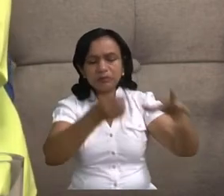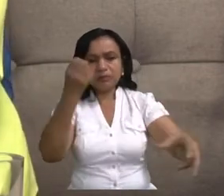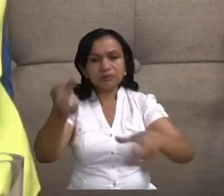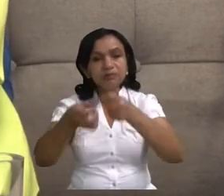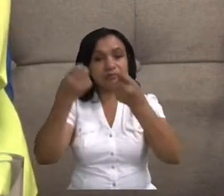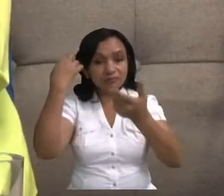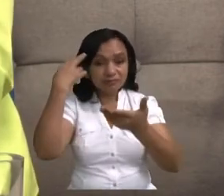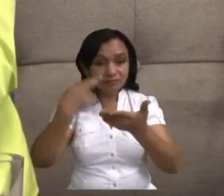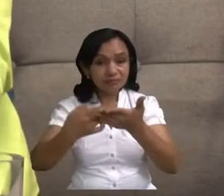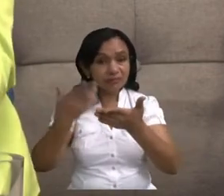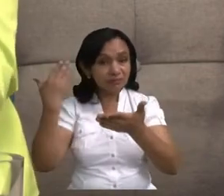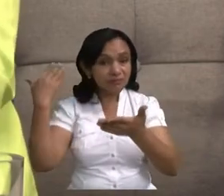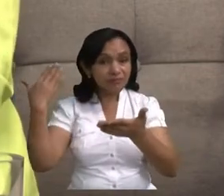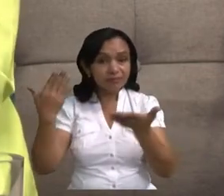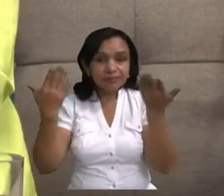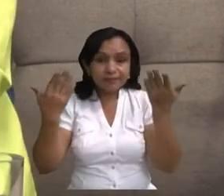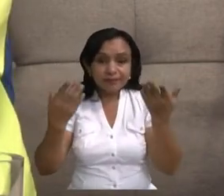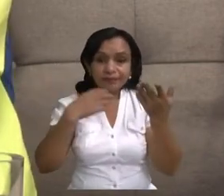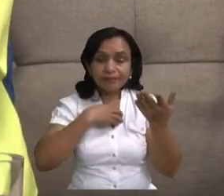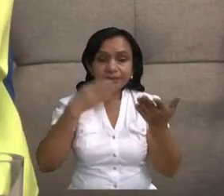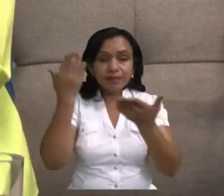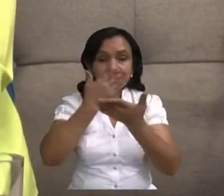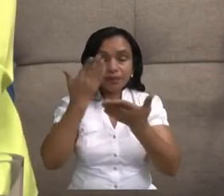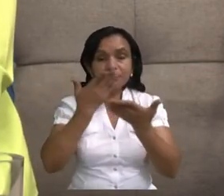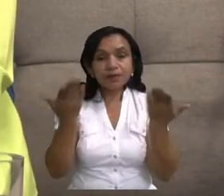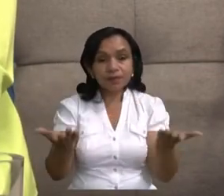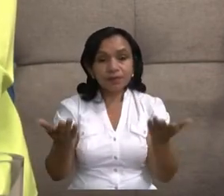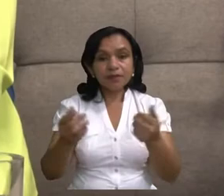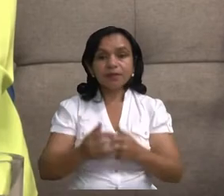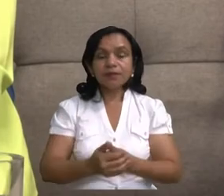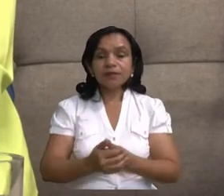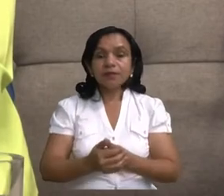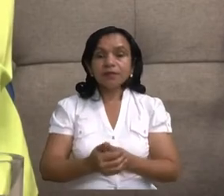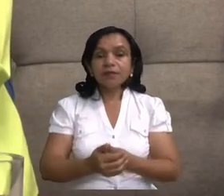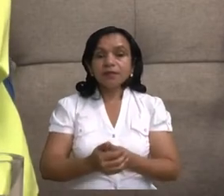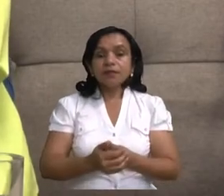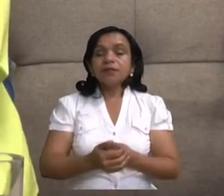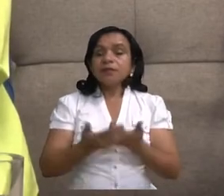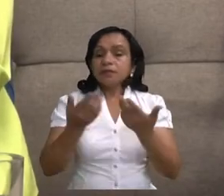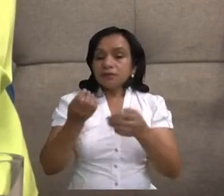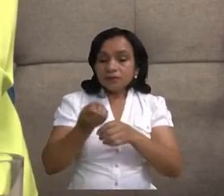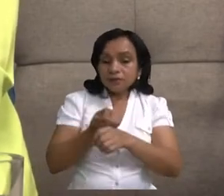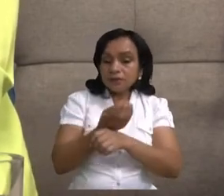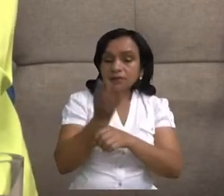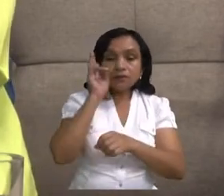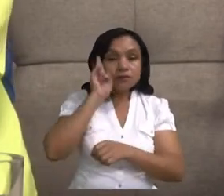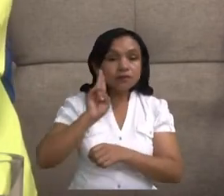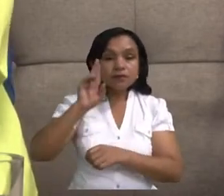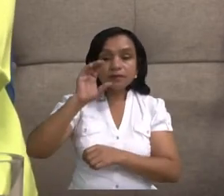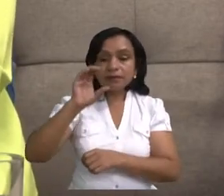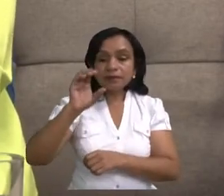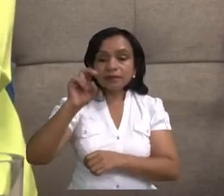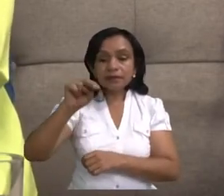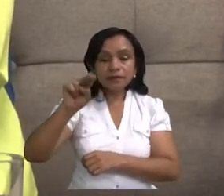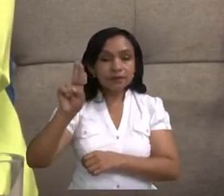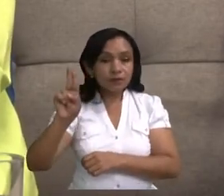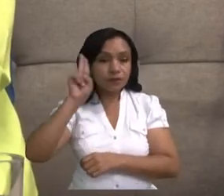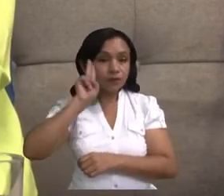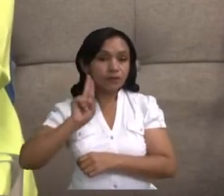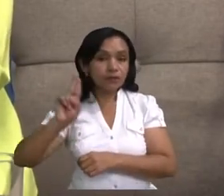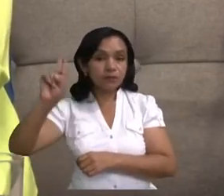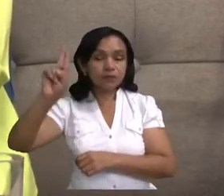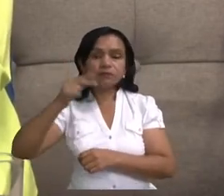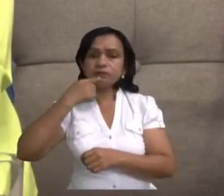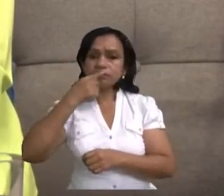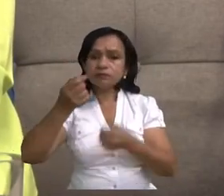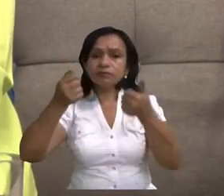era un medio para los estudiantes. Sin embargo, también desde el Consejo Nacional de Universidades se mantiene lo que nosotros